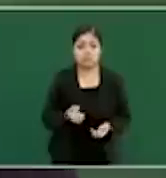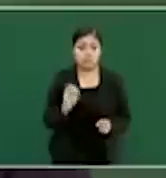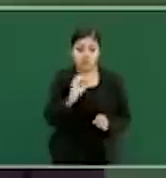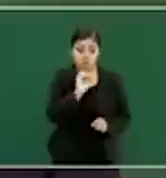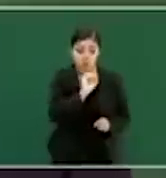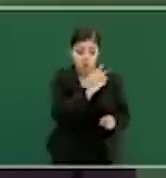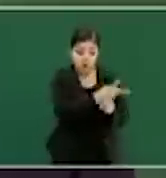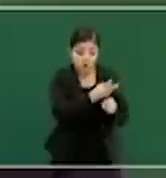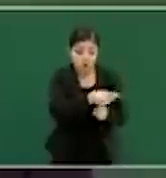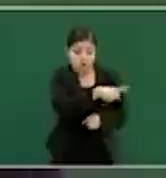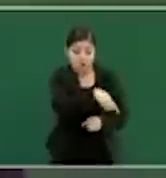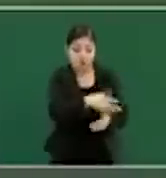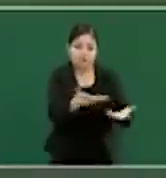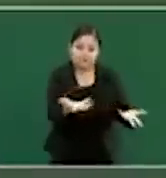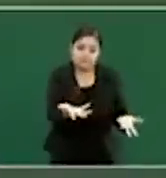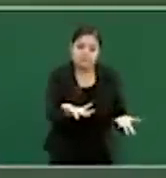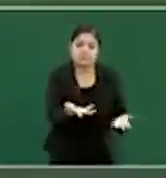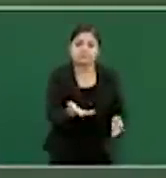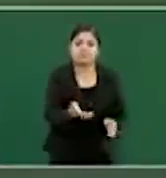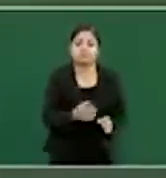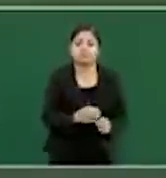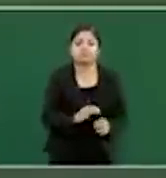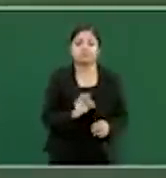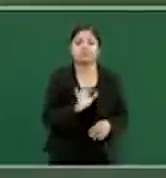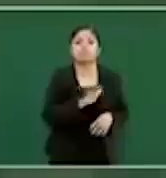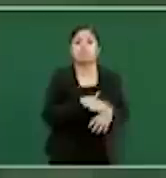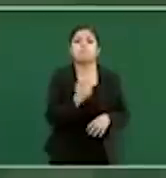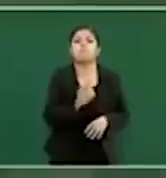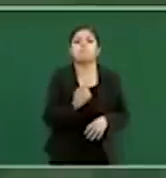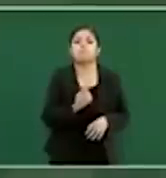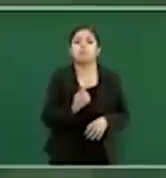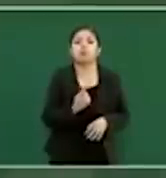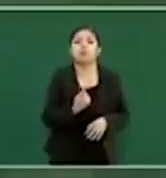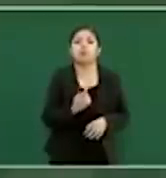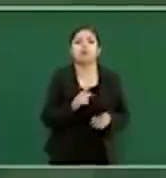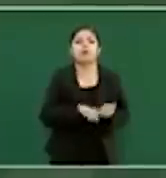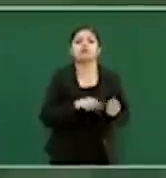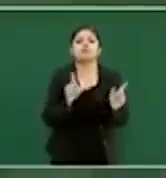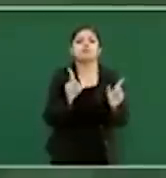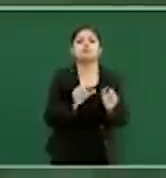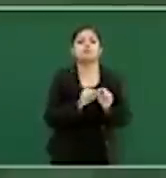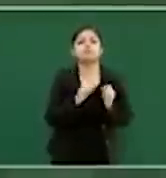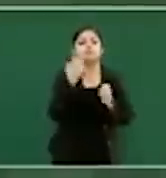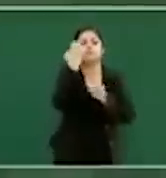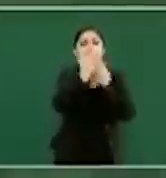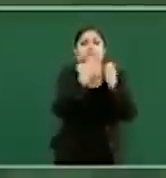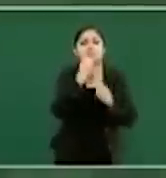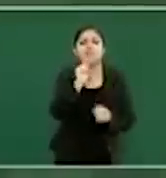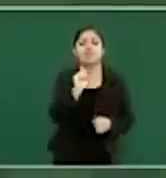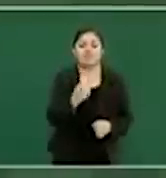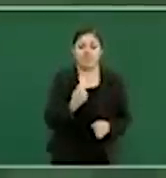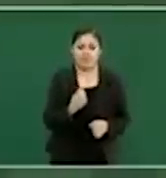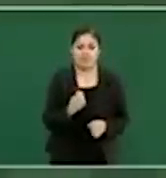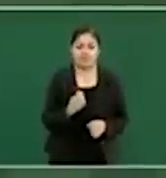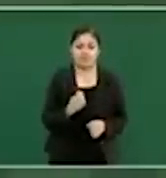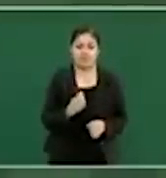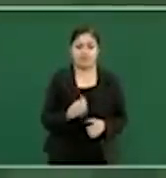es porque se trata de una evaluación técnica.